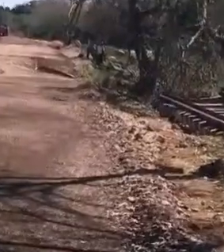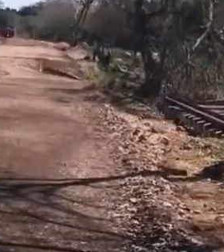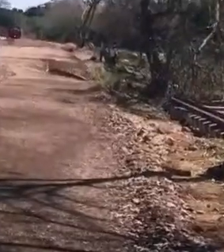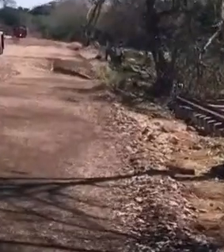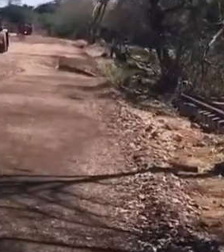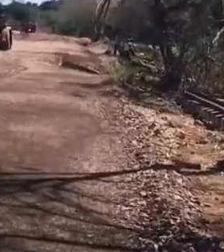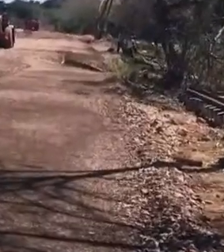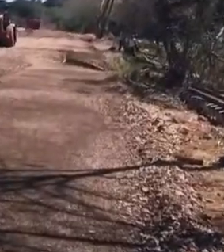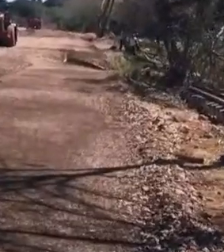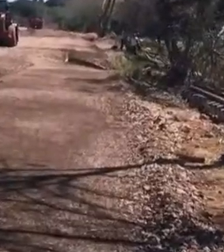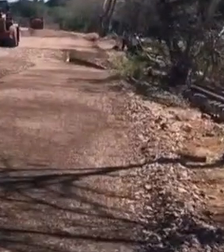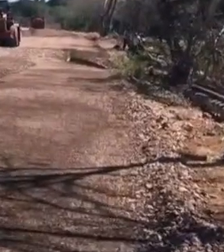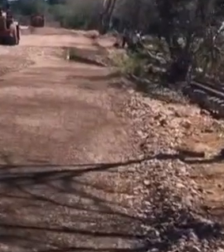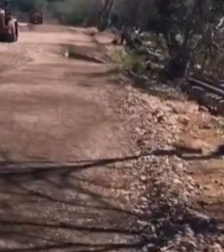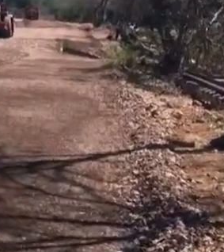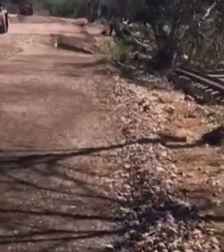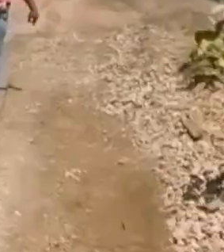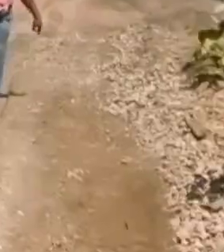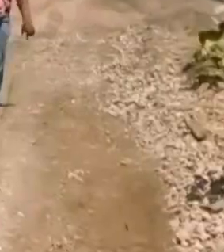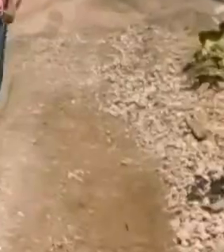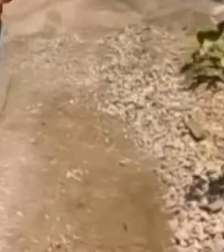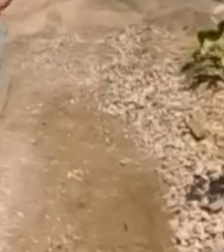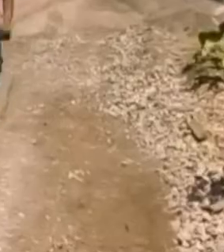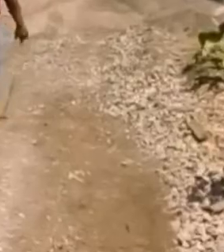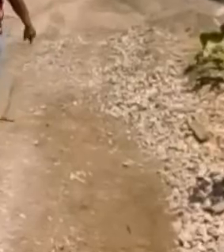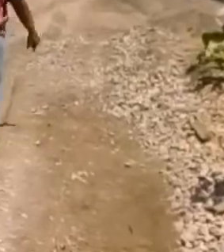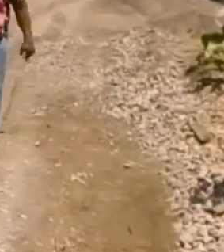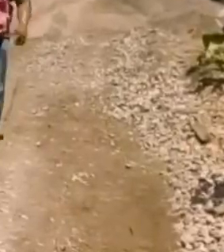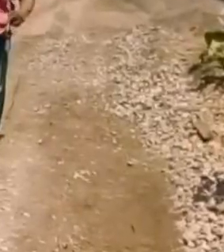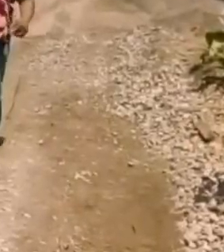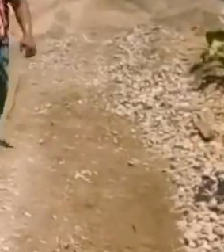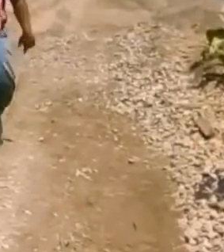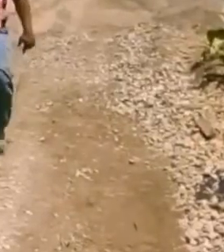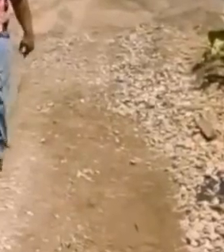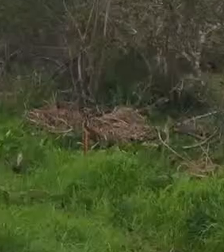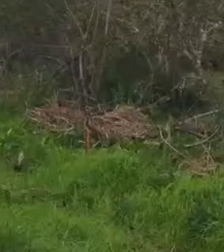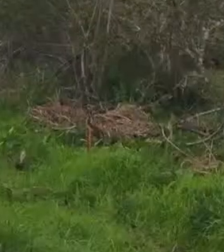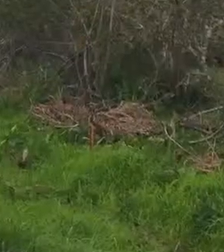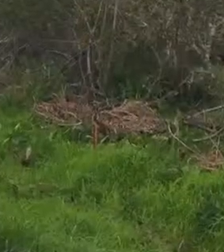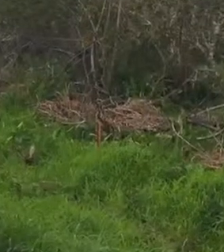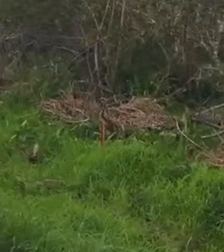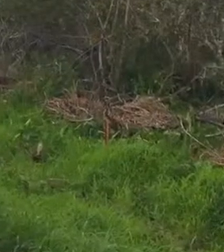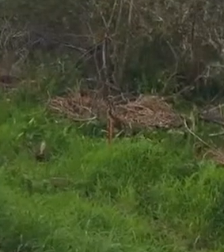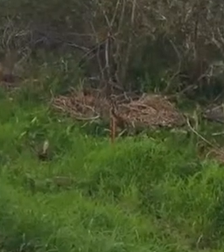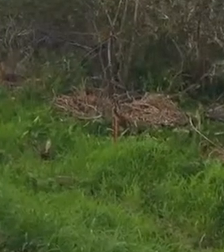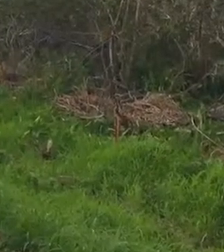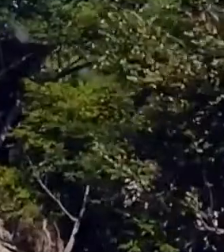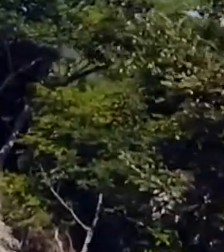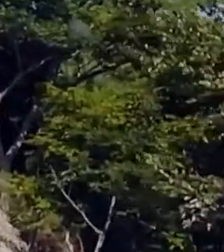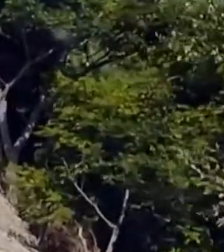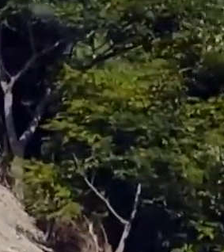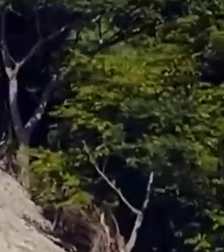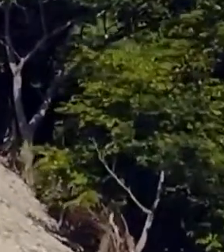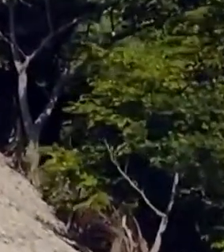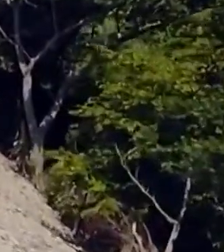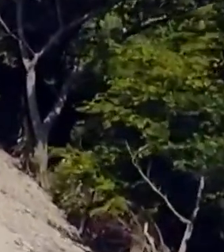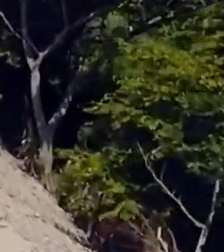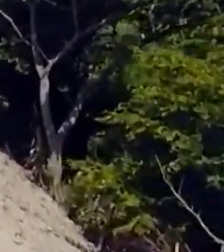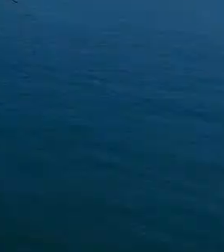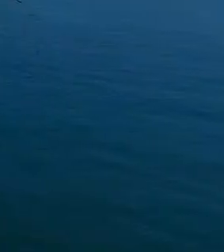la instalación de la nueva vía. Finalmente, se fijan y se alinean los rieles sobre los durmientes de